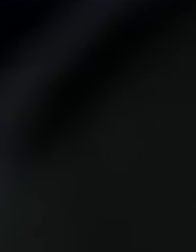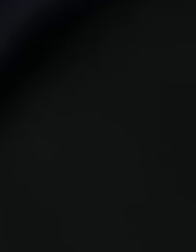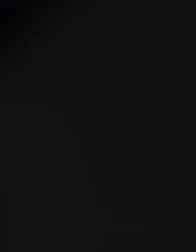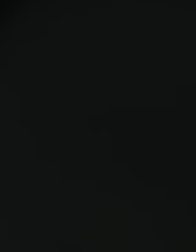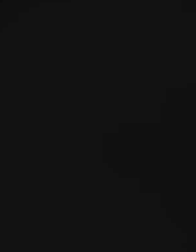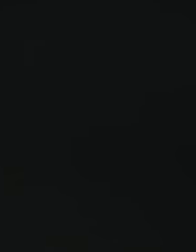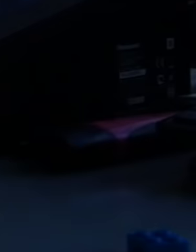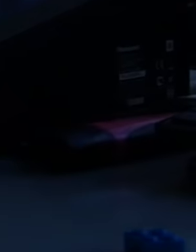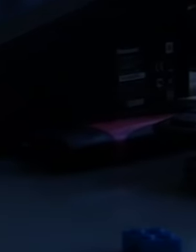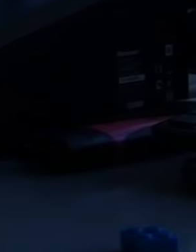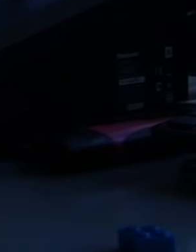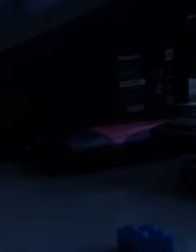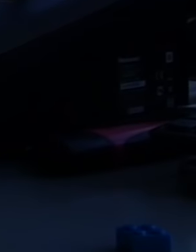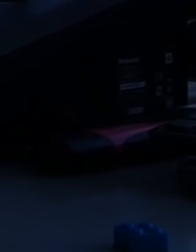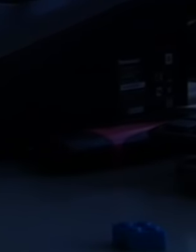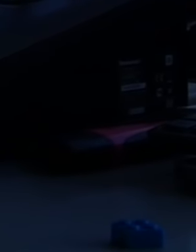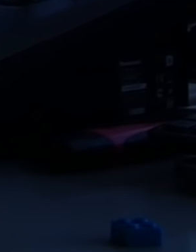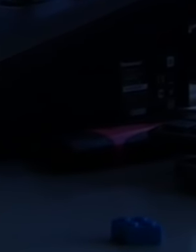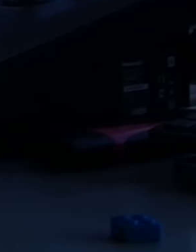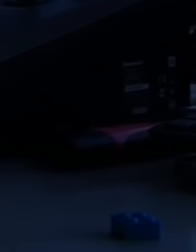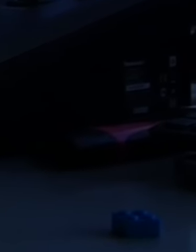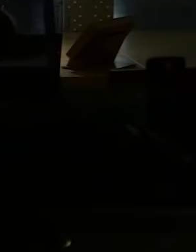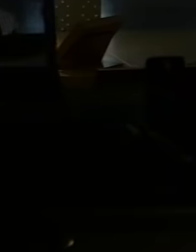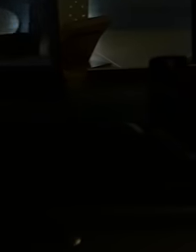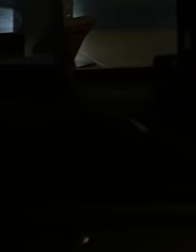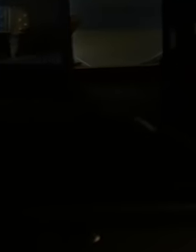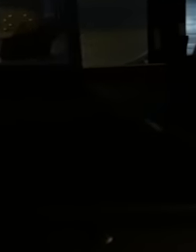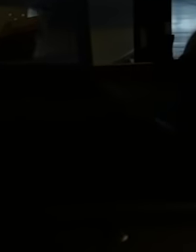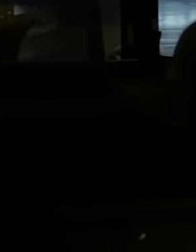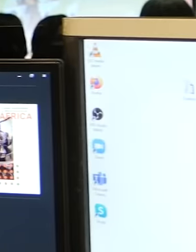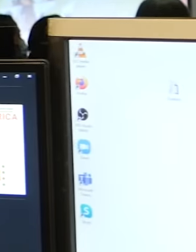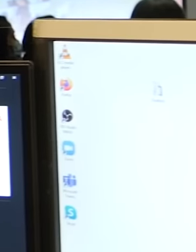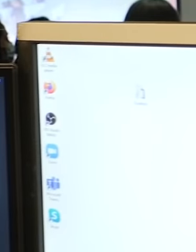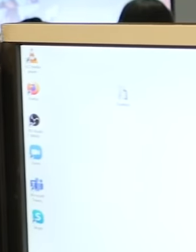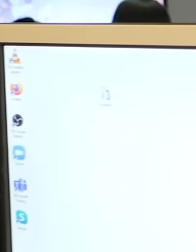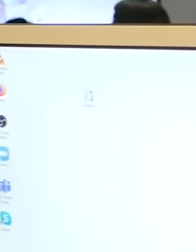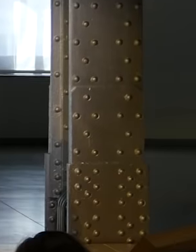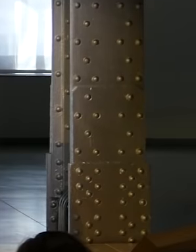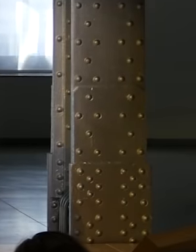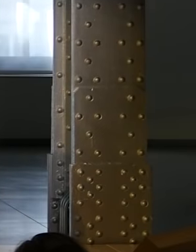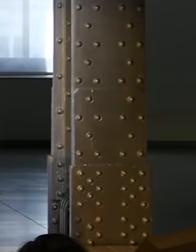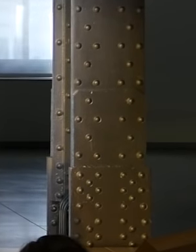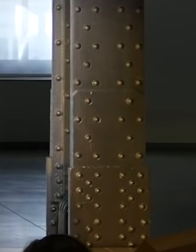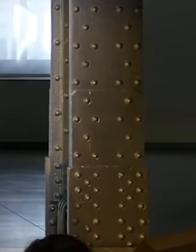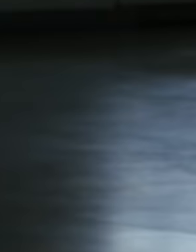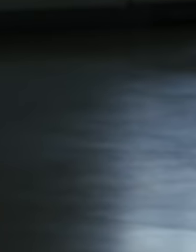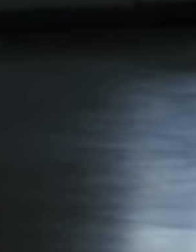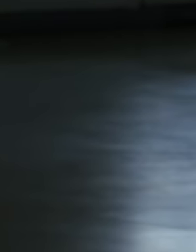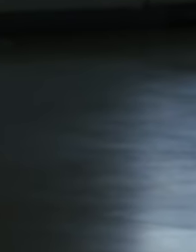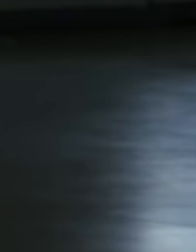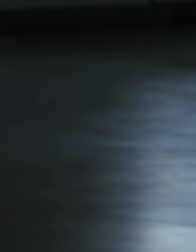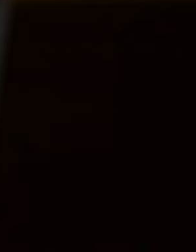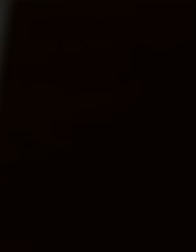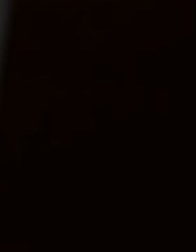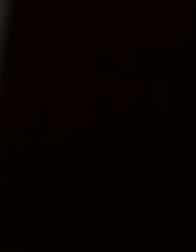África. Algunos han expuesto aquí, un niño, una niña, sin acceso a una educación de calidad es una oportunidad perdida,